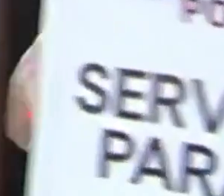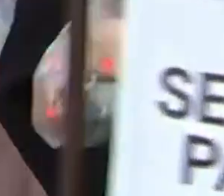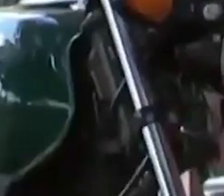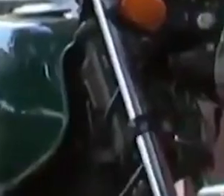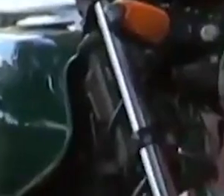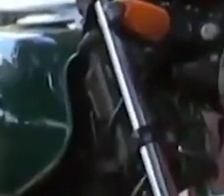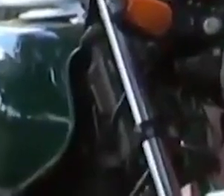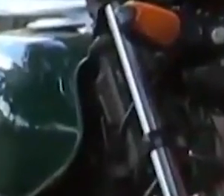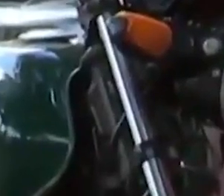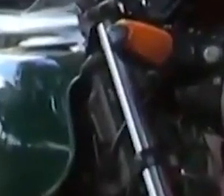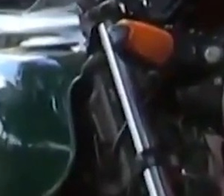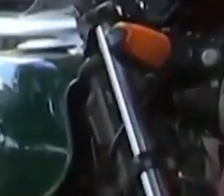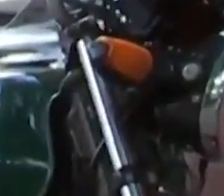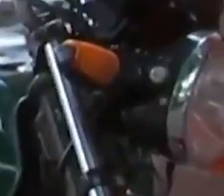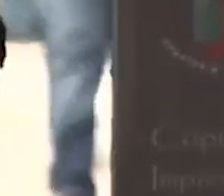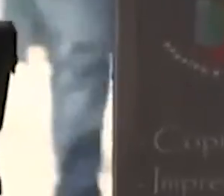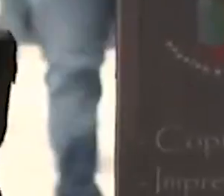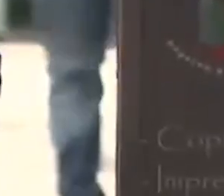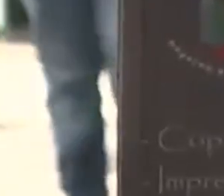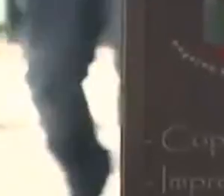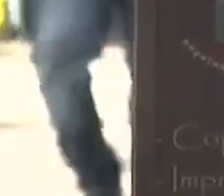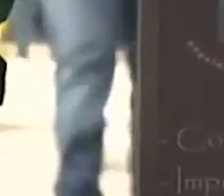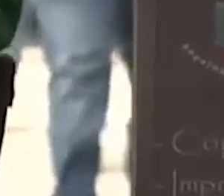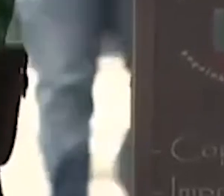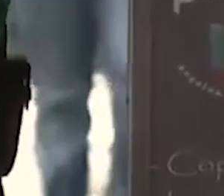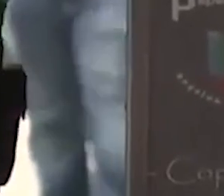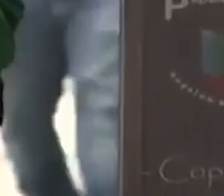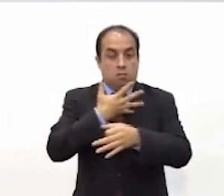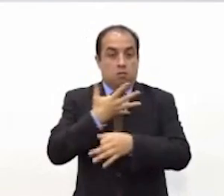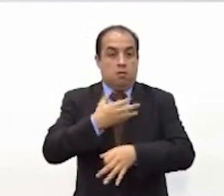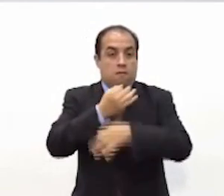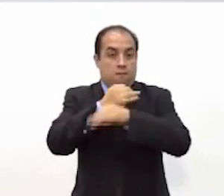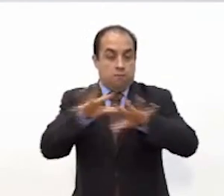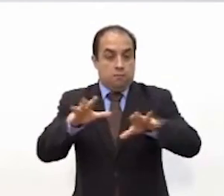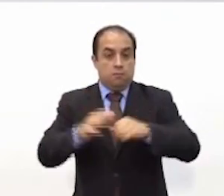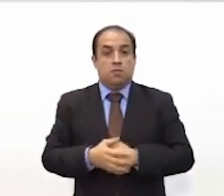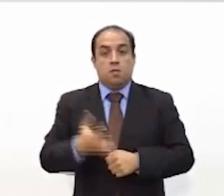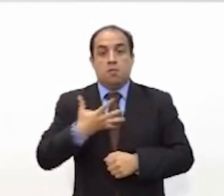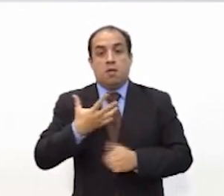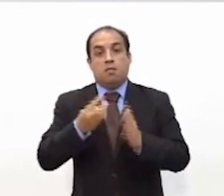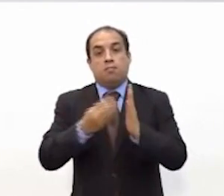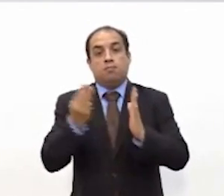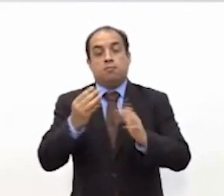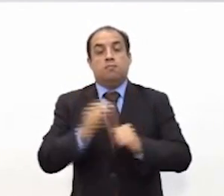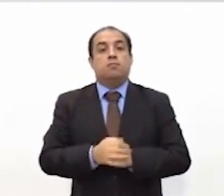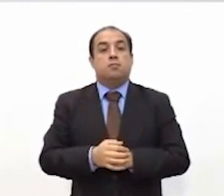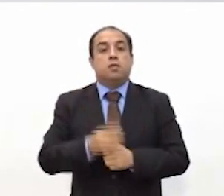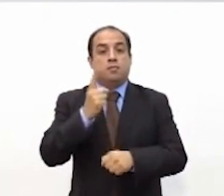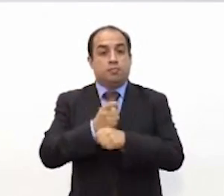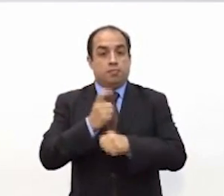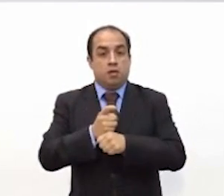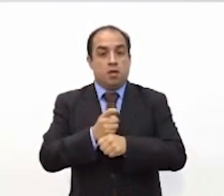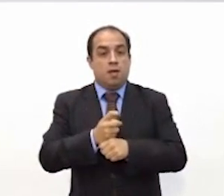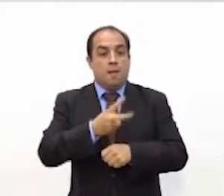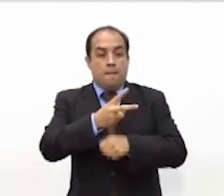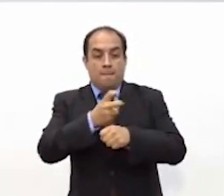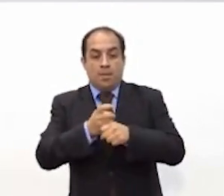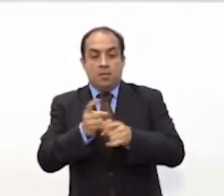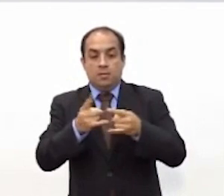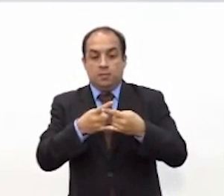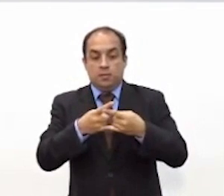entregas a domicilios, ya que muchas veces le cobran a los restaurantes hasta el 30%. Que va a haber sanciones, en primer lugar apercibimientos, como